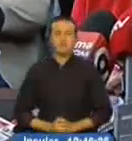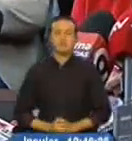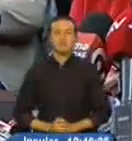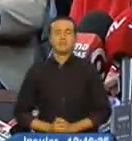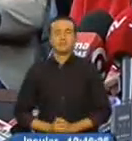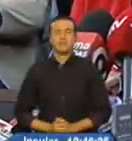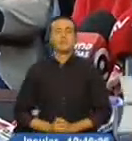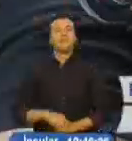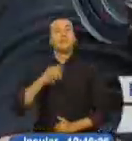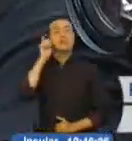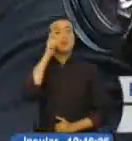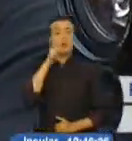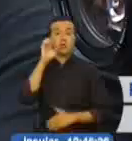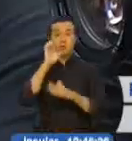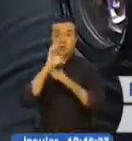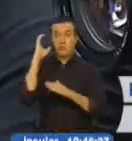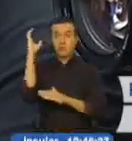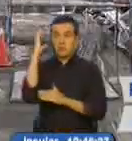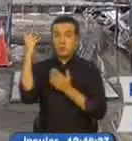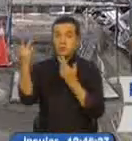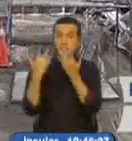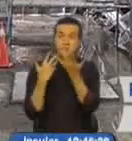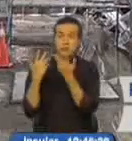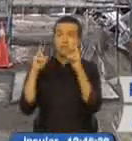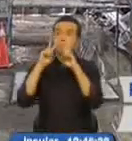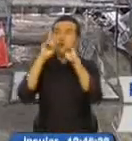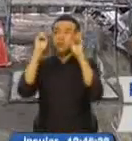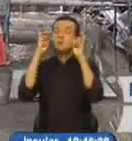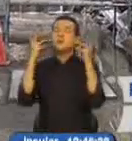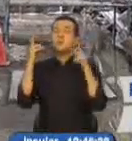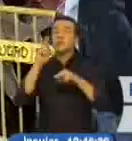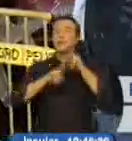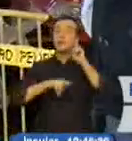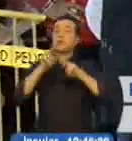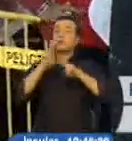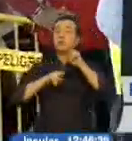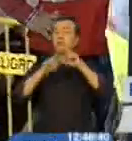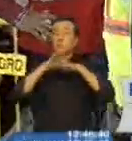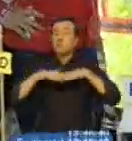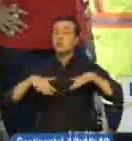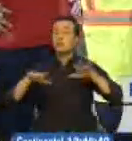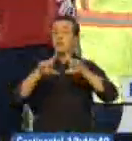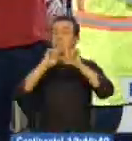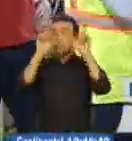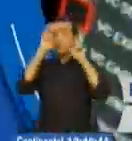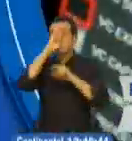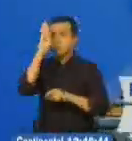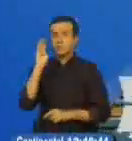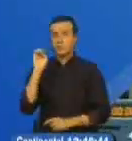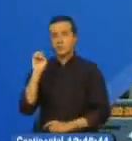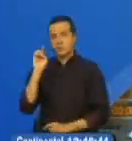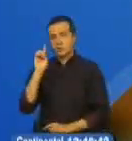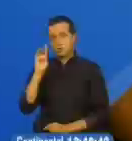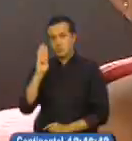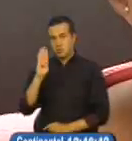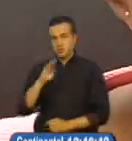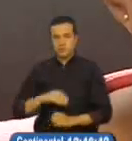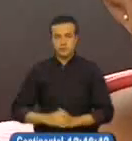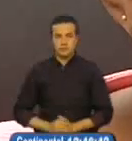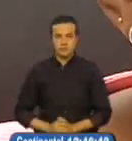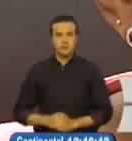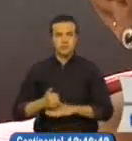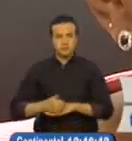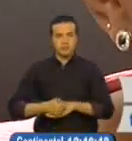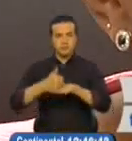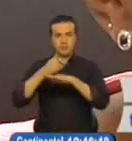Fiscalías de Ecuador y Colombia intercambian información sobre nexos en la construcción de obras por parte de Odebrecht. La